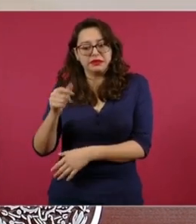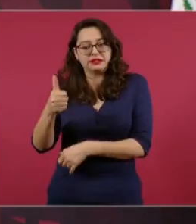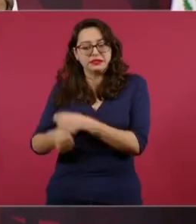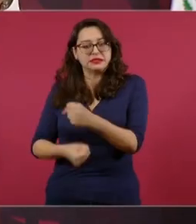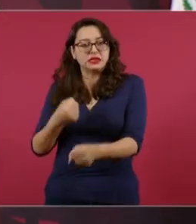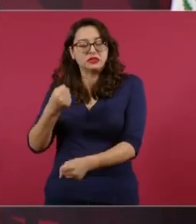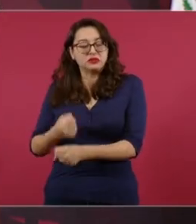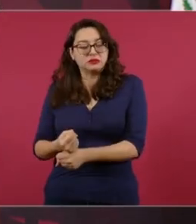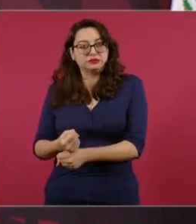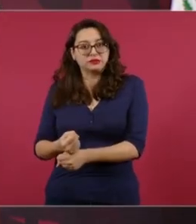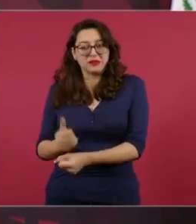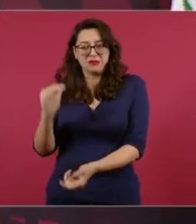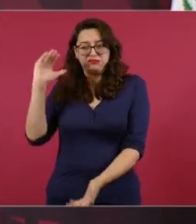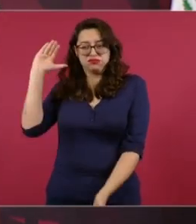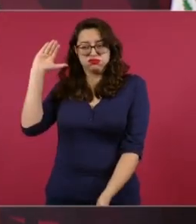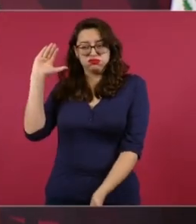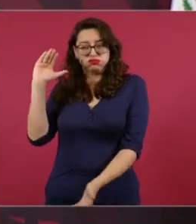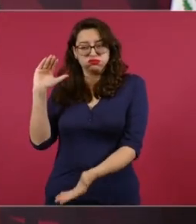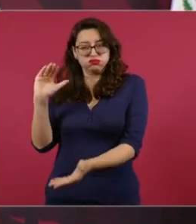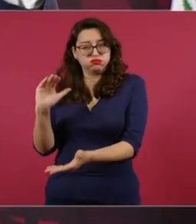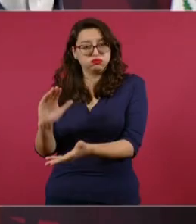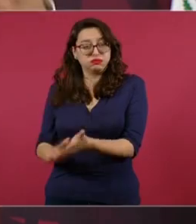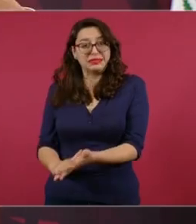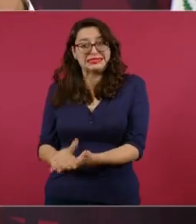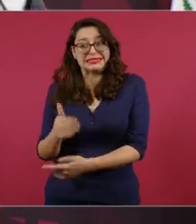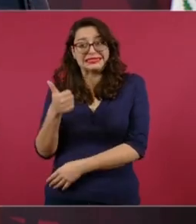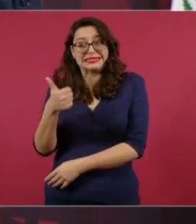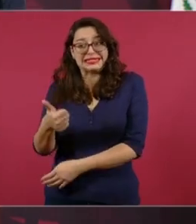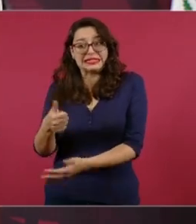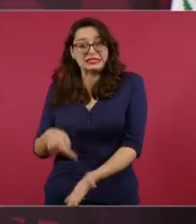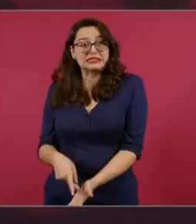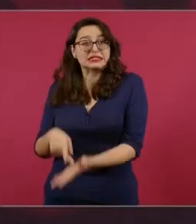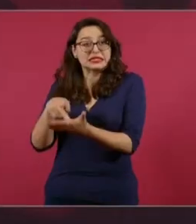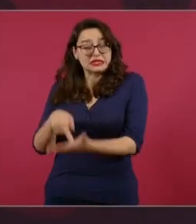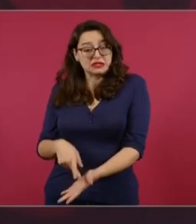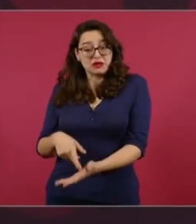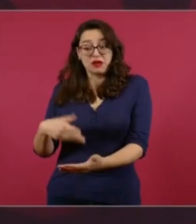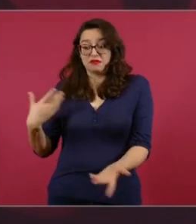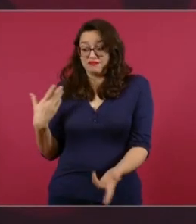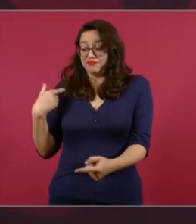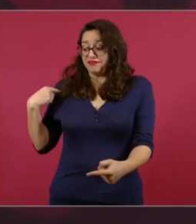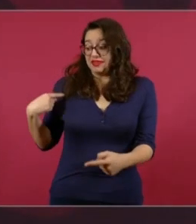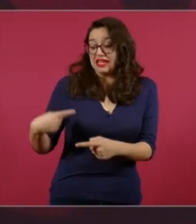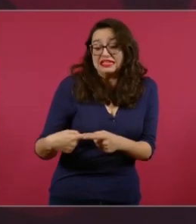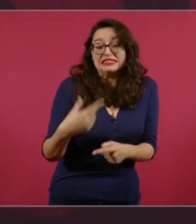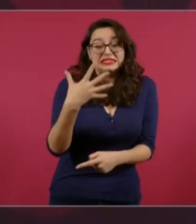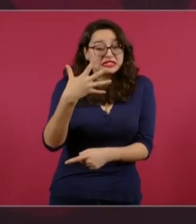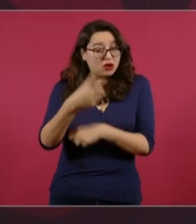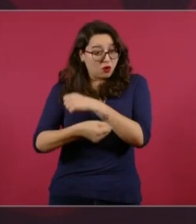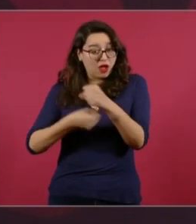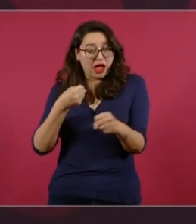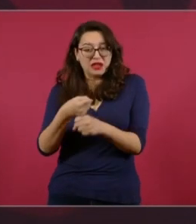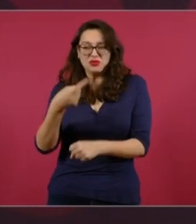Con todo lo que hemos hecho de aumentar al doble